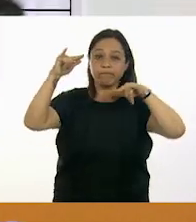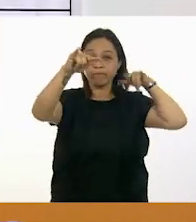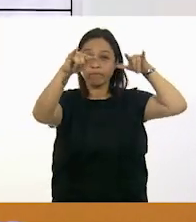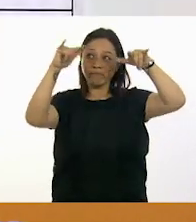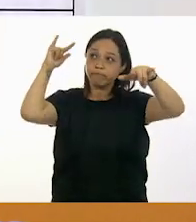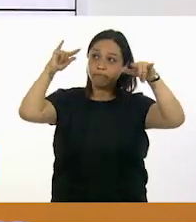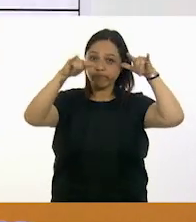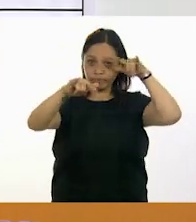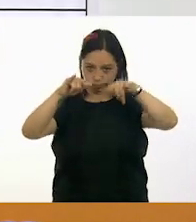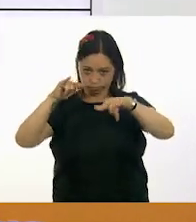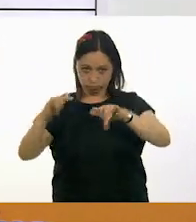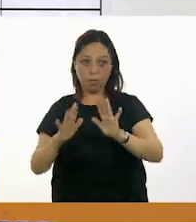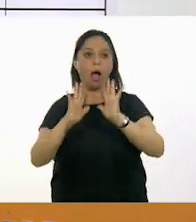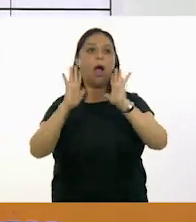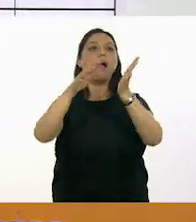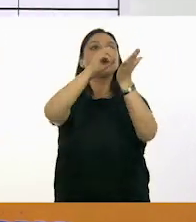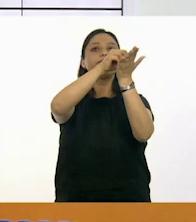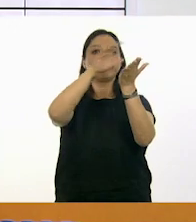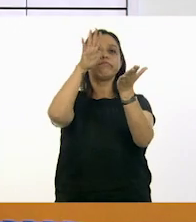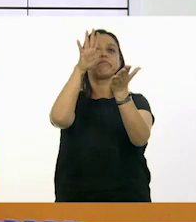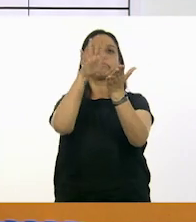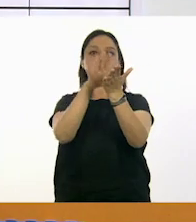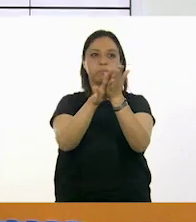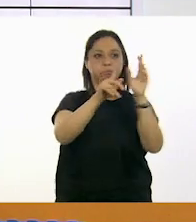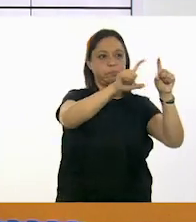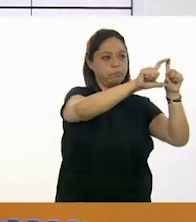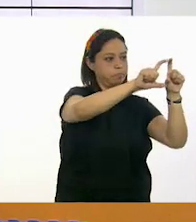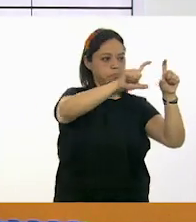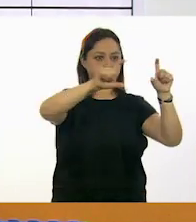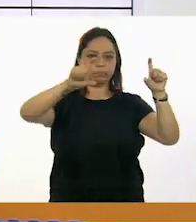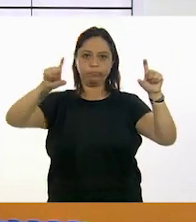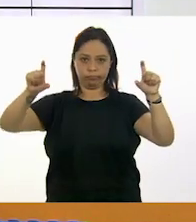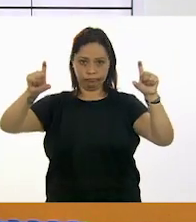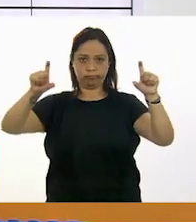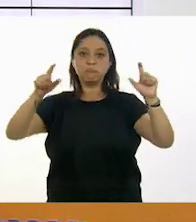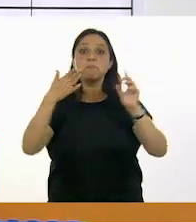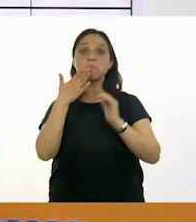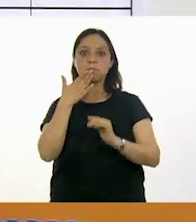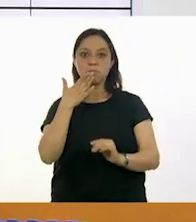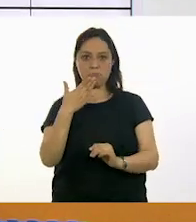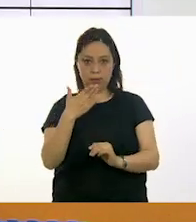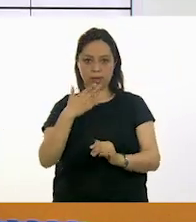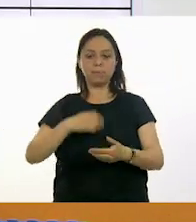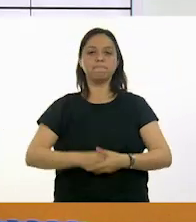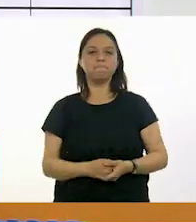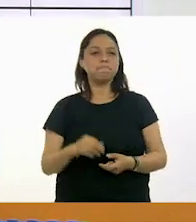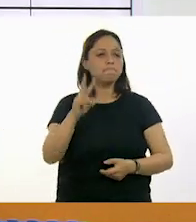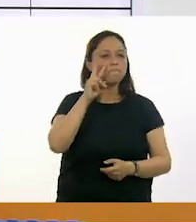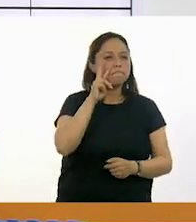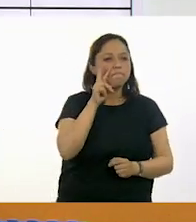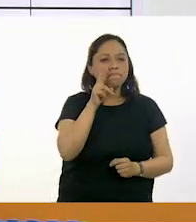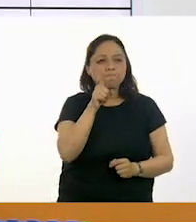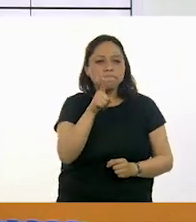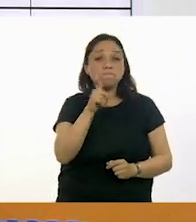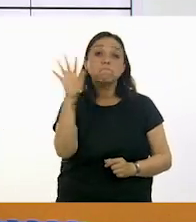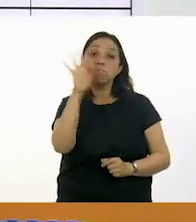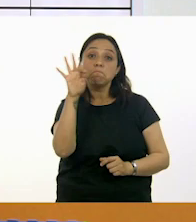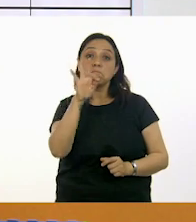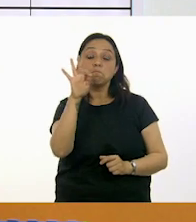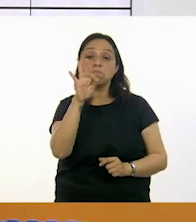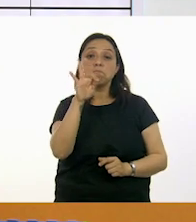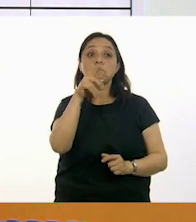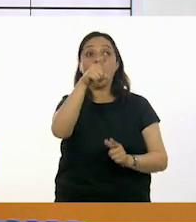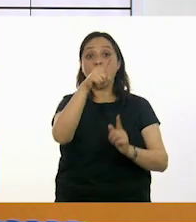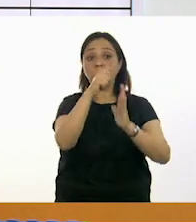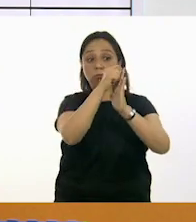Ya tenemos nuestra primer fila resuelta. Y podemos observar algo que puede que no lo haya mencionado el texto y lo